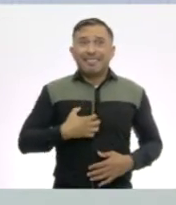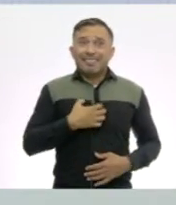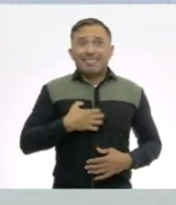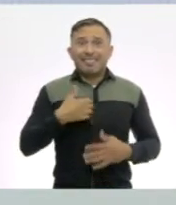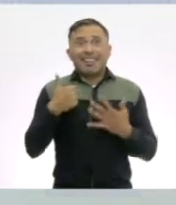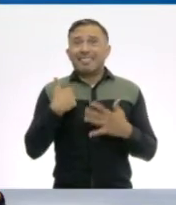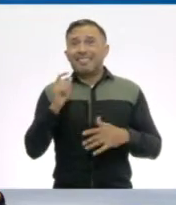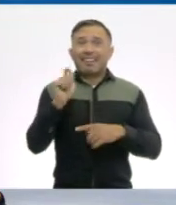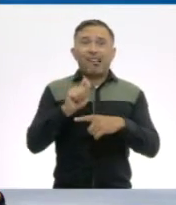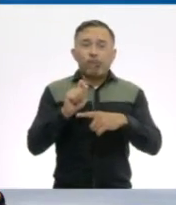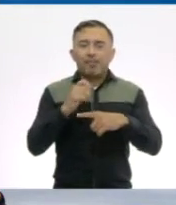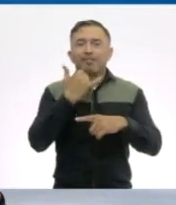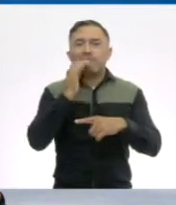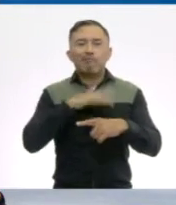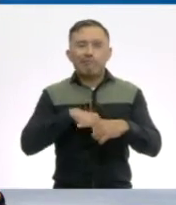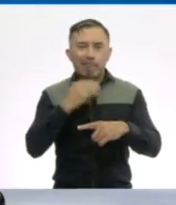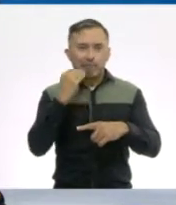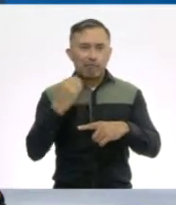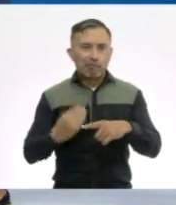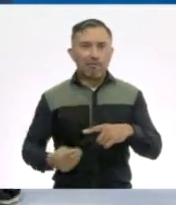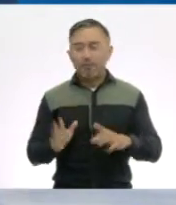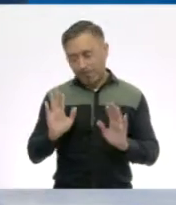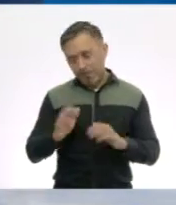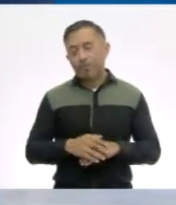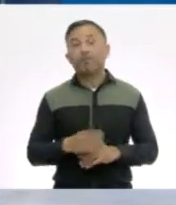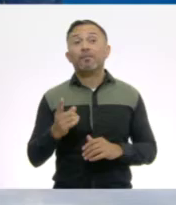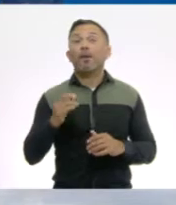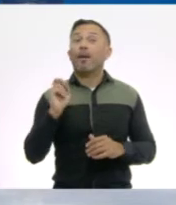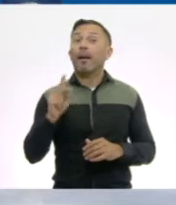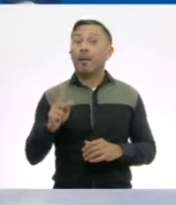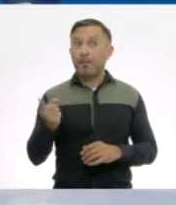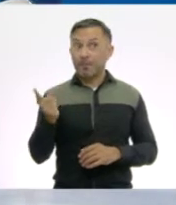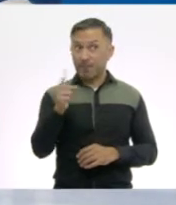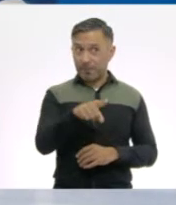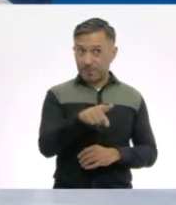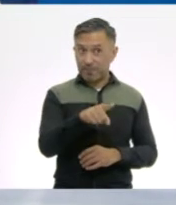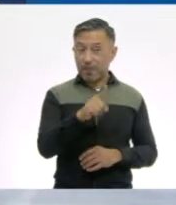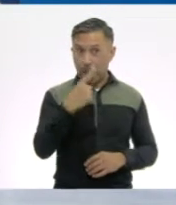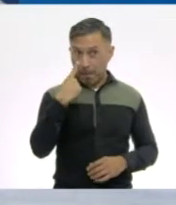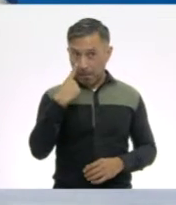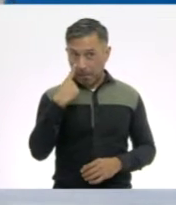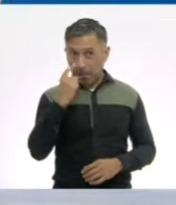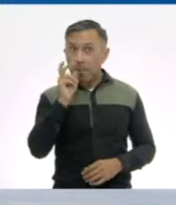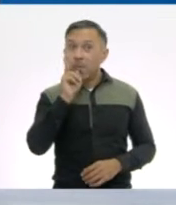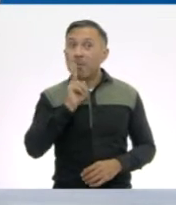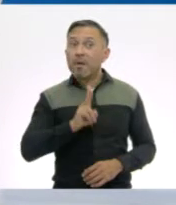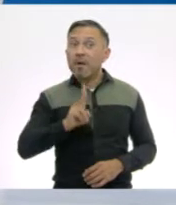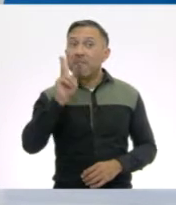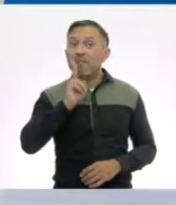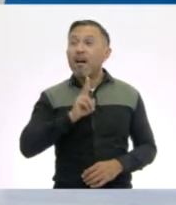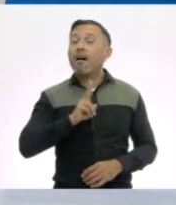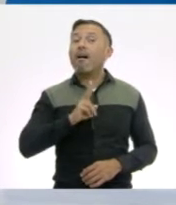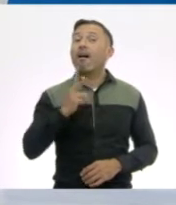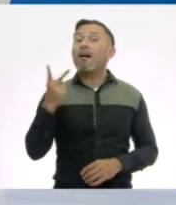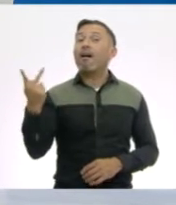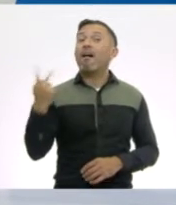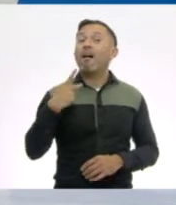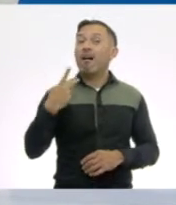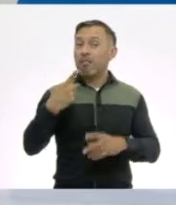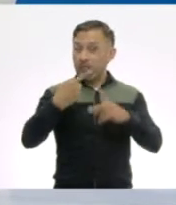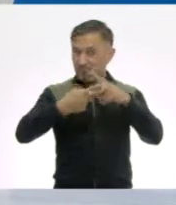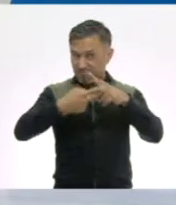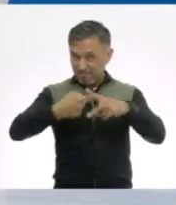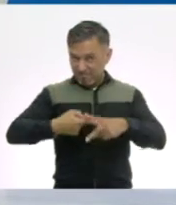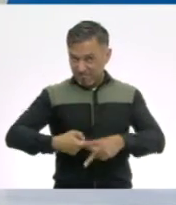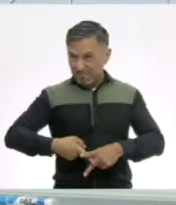6, exacto. Correcto. Bueno, pues vayamos acá para que comprobemos quién será la ganadora de la jugada. Muy